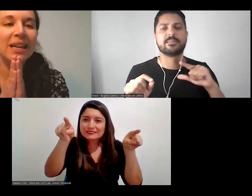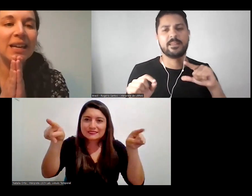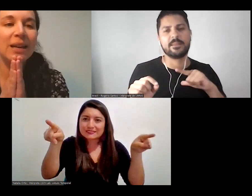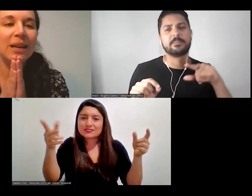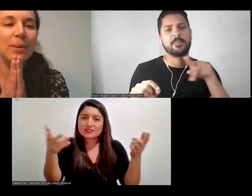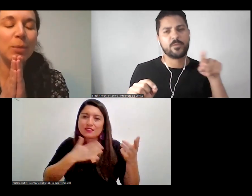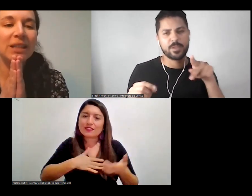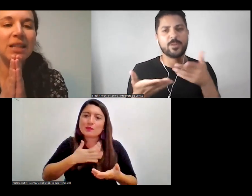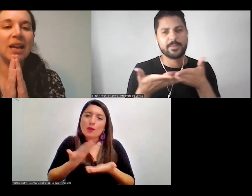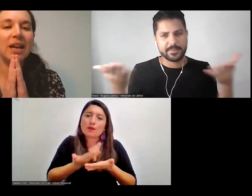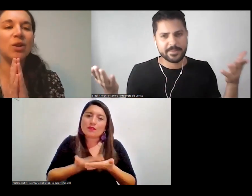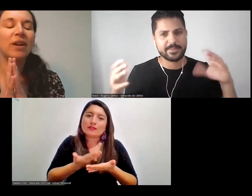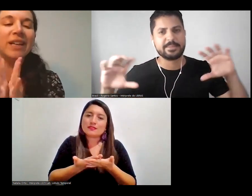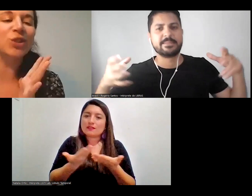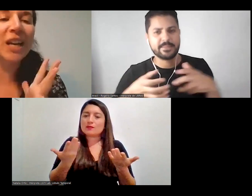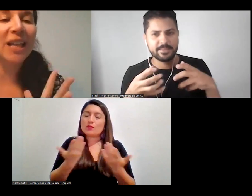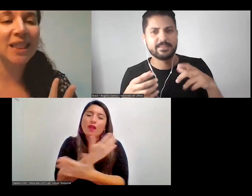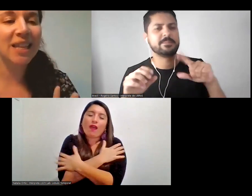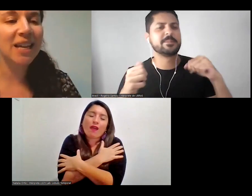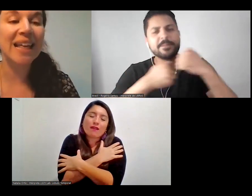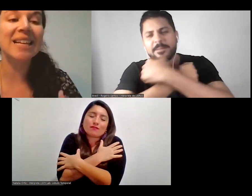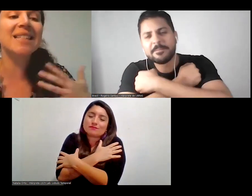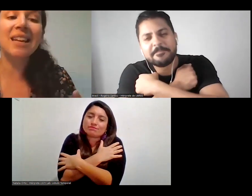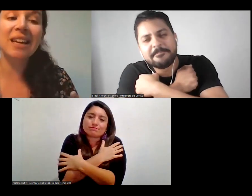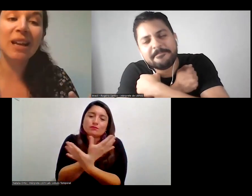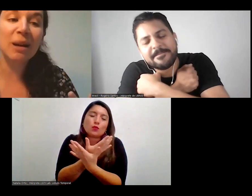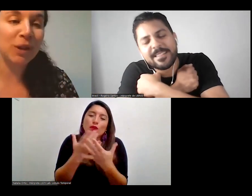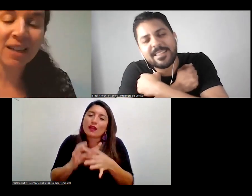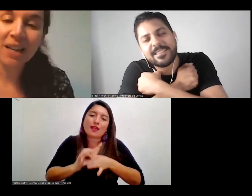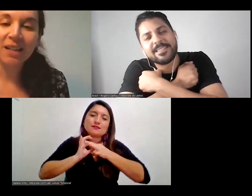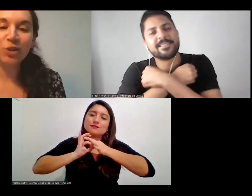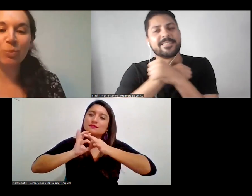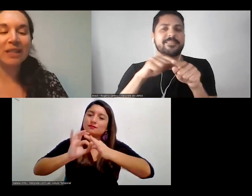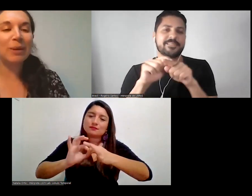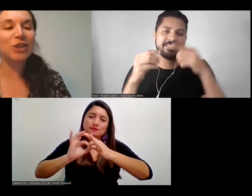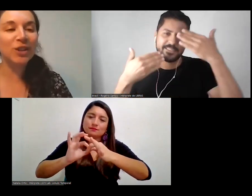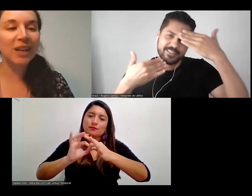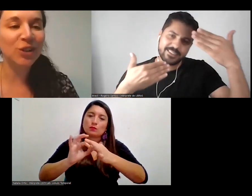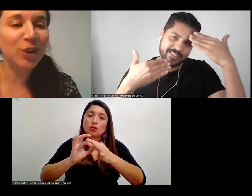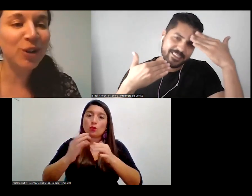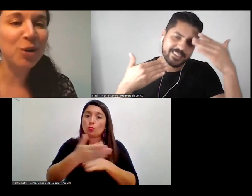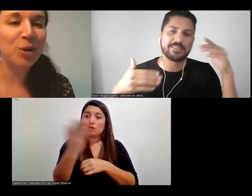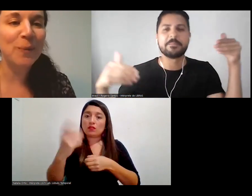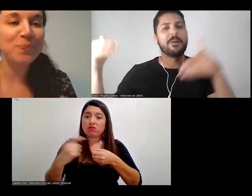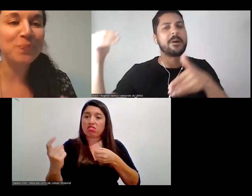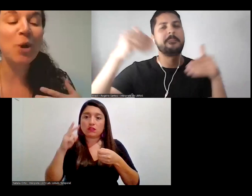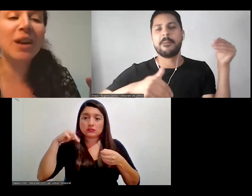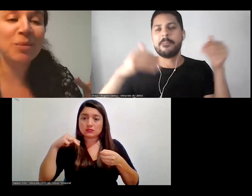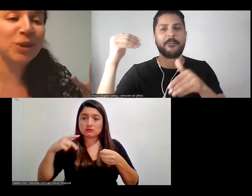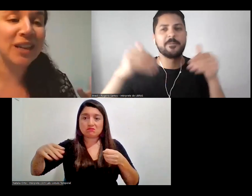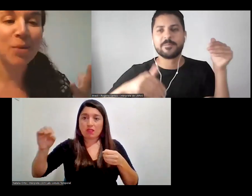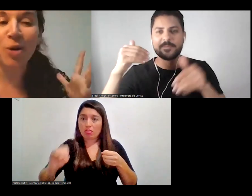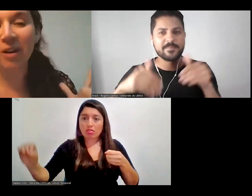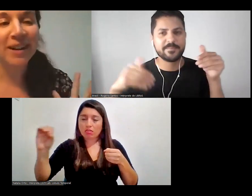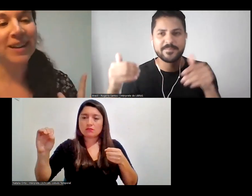queremos aprovechar también de darles un abrazo gigante y de agradecerles, porque sin su participación esto